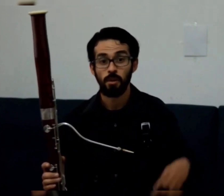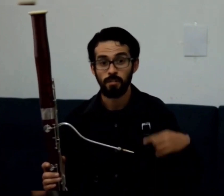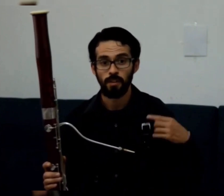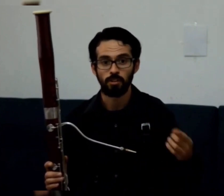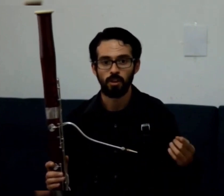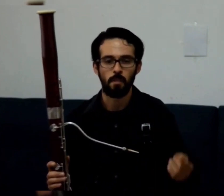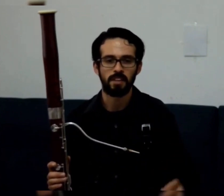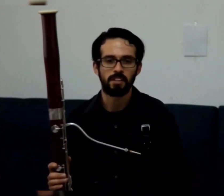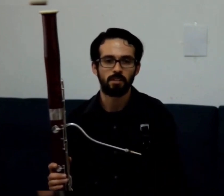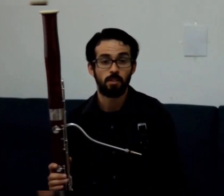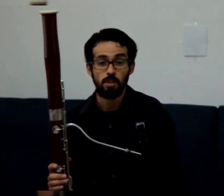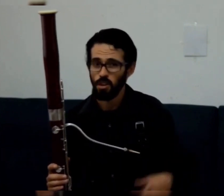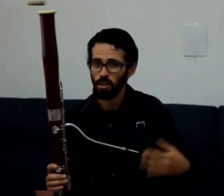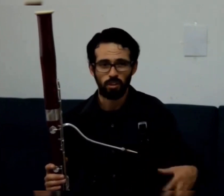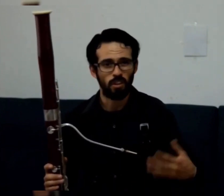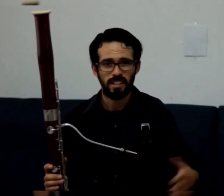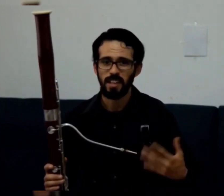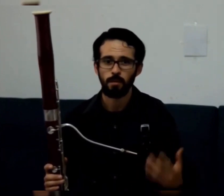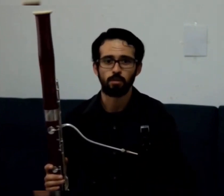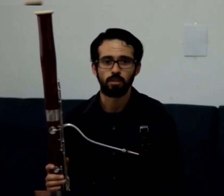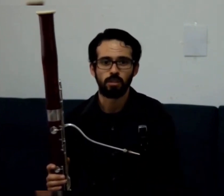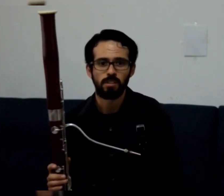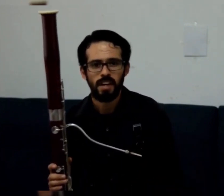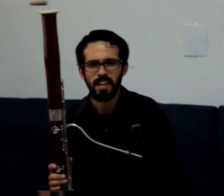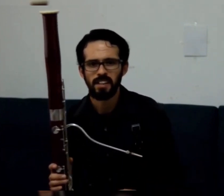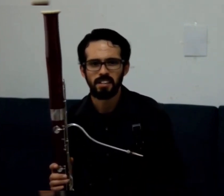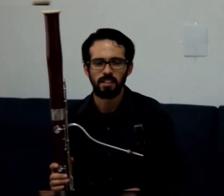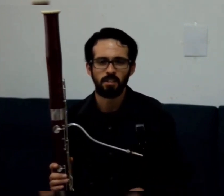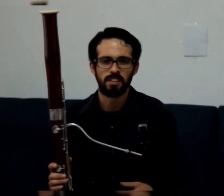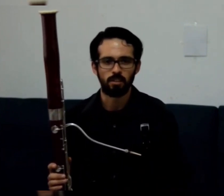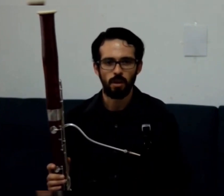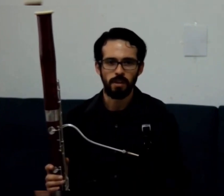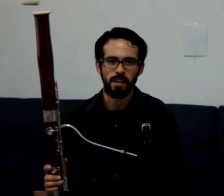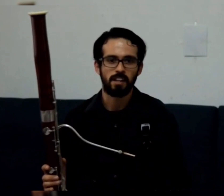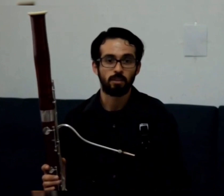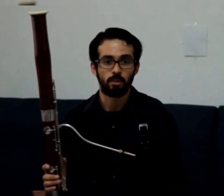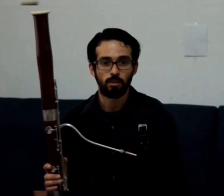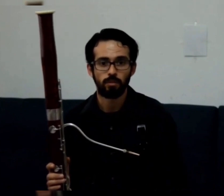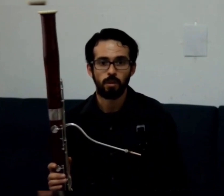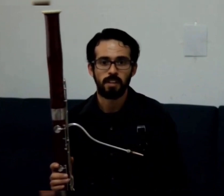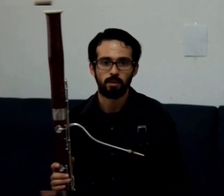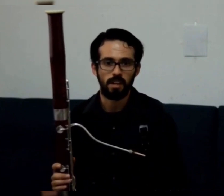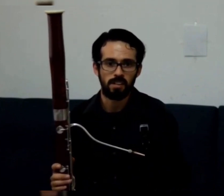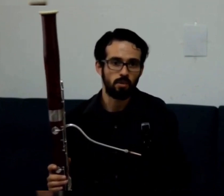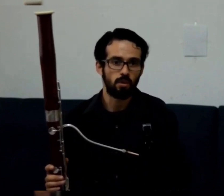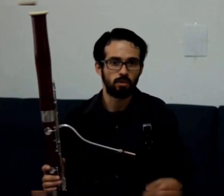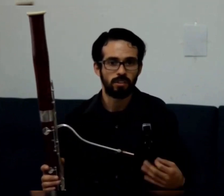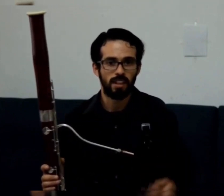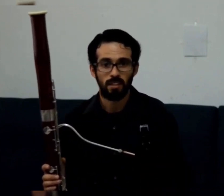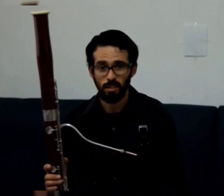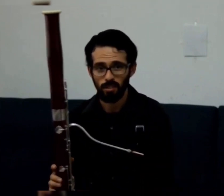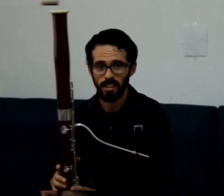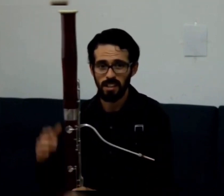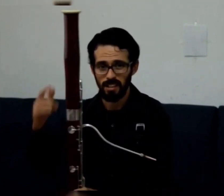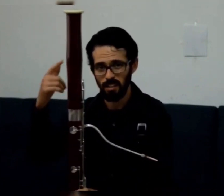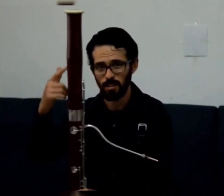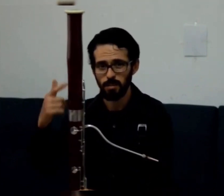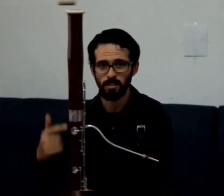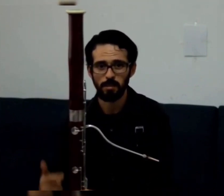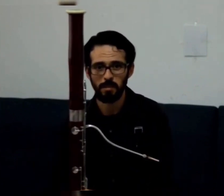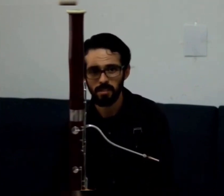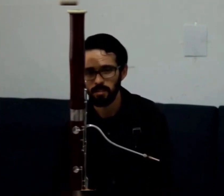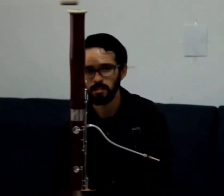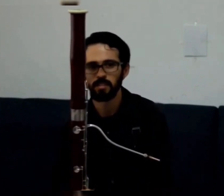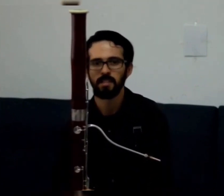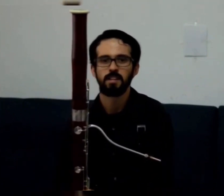clásico, luego el fagot romántico. Con toda esa evolución, en el siglo XIX alcanzó su forma actual con un taladro total